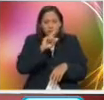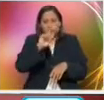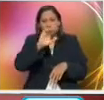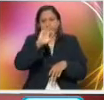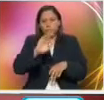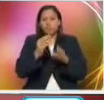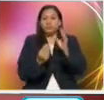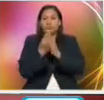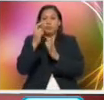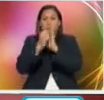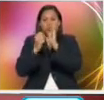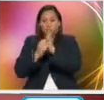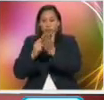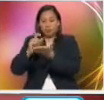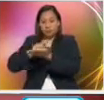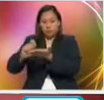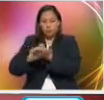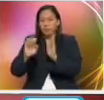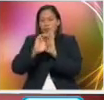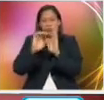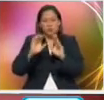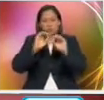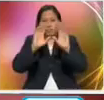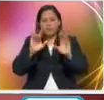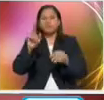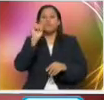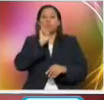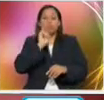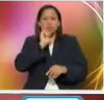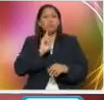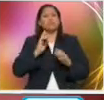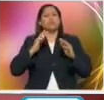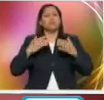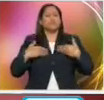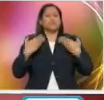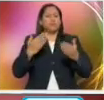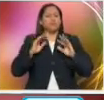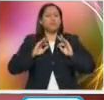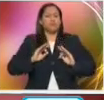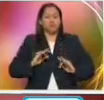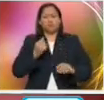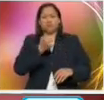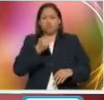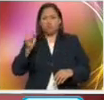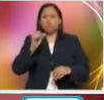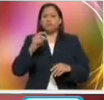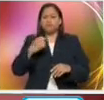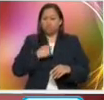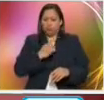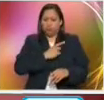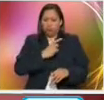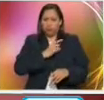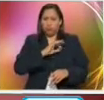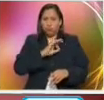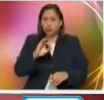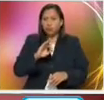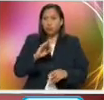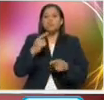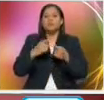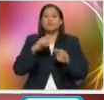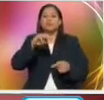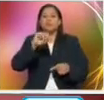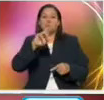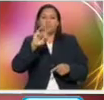caso del Nuevo Testamento, un ejemplo clarísimo de una mujer segura, capaz de obviamente desarrollarse a sí misma, va a ser precisamente